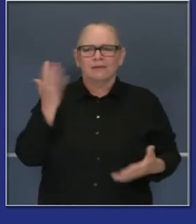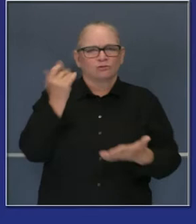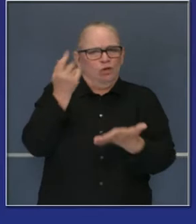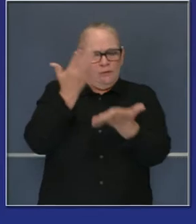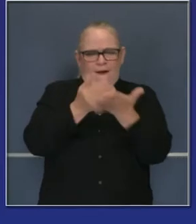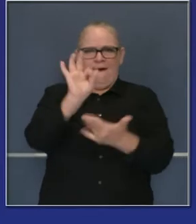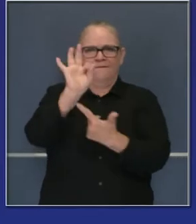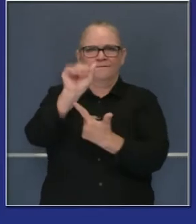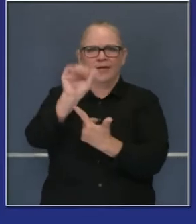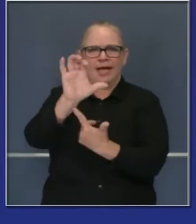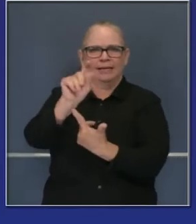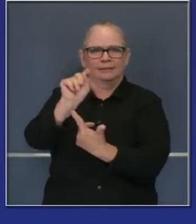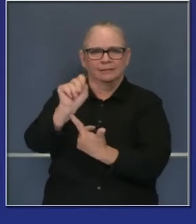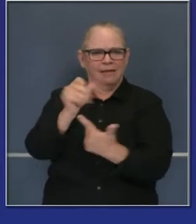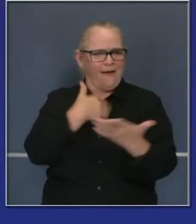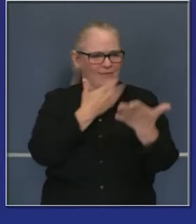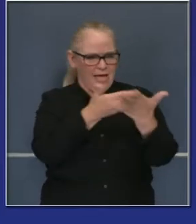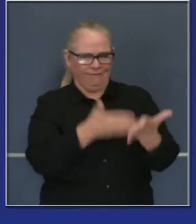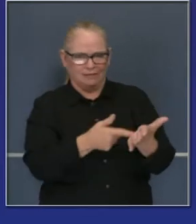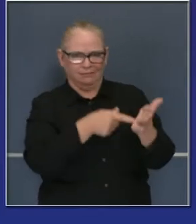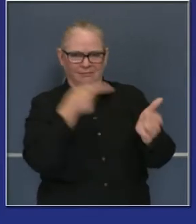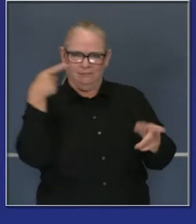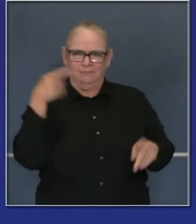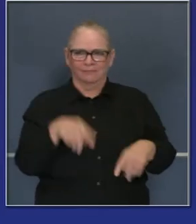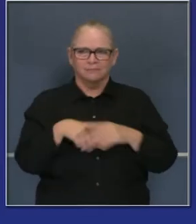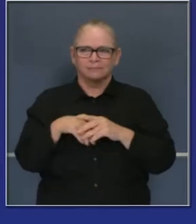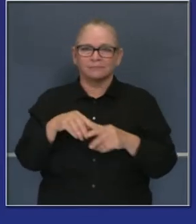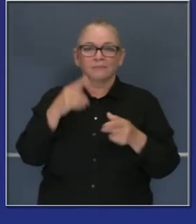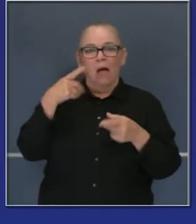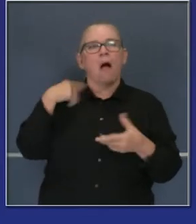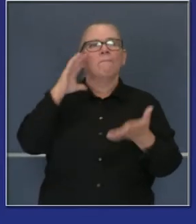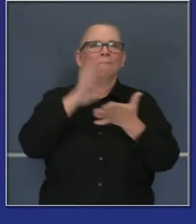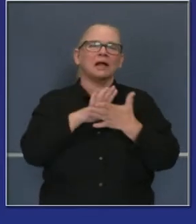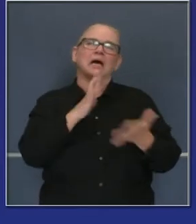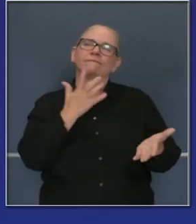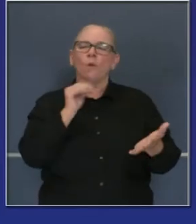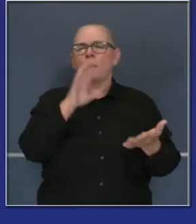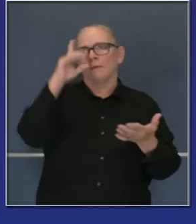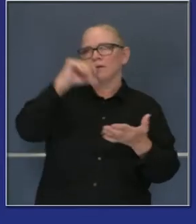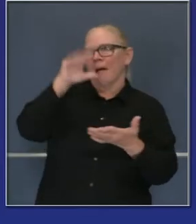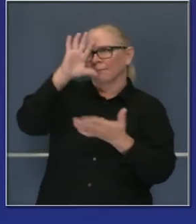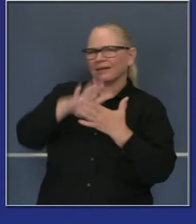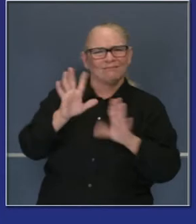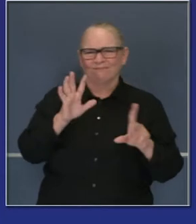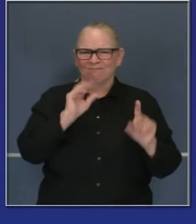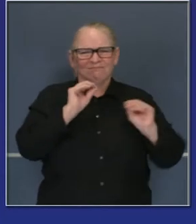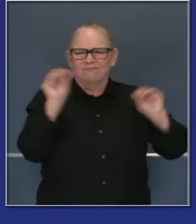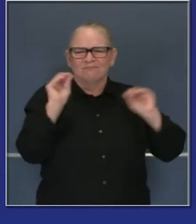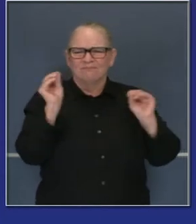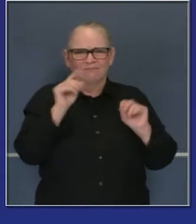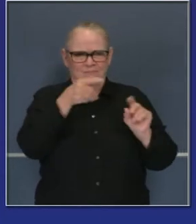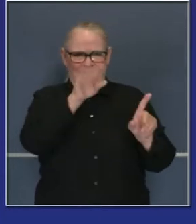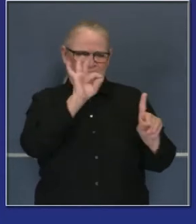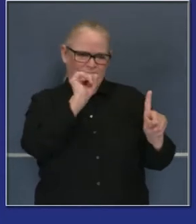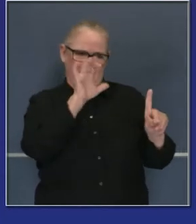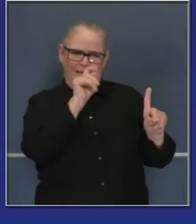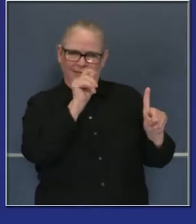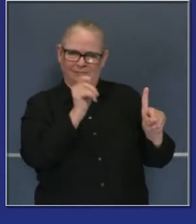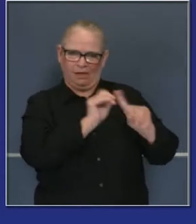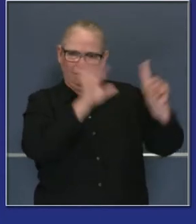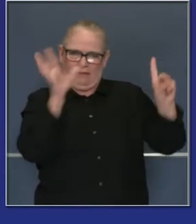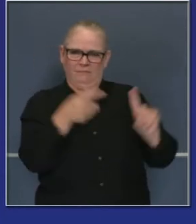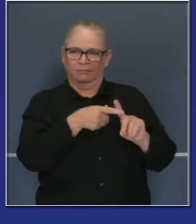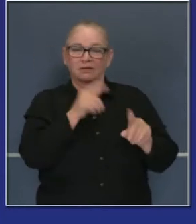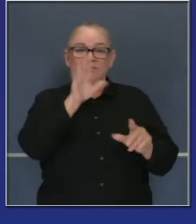realidad que es evidencia observada no es un sistema de creencia es el reconocimiento de los hechos no es cuestión de lo que uno cree